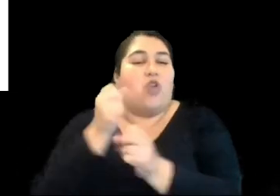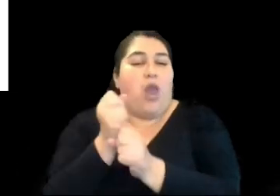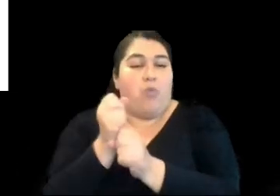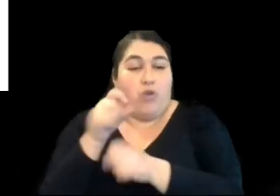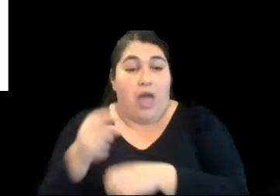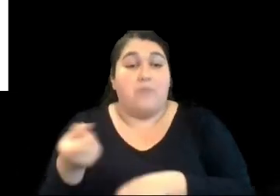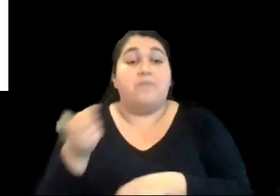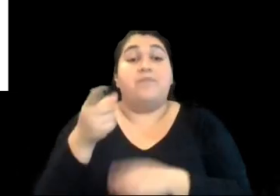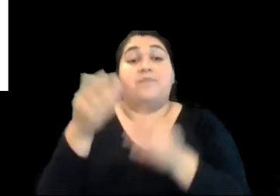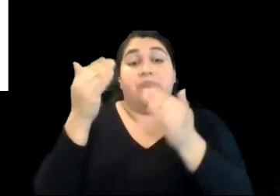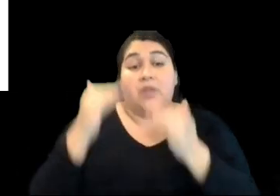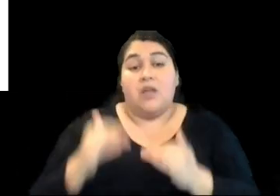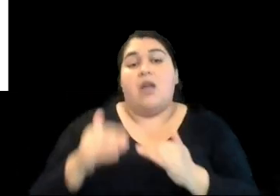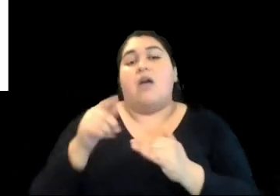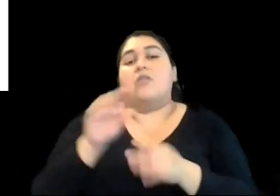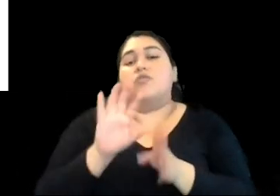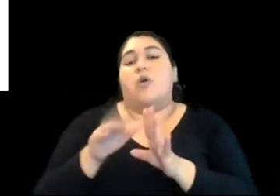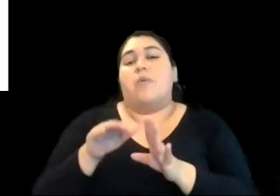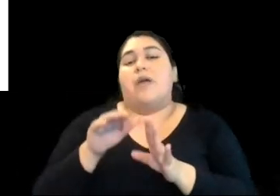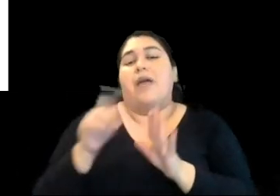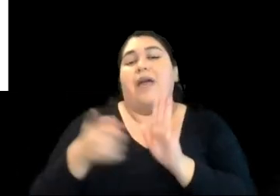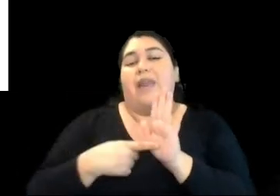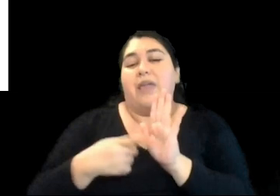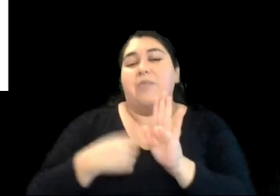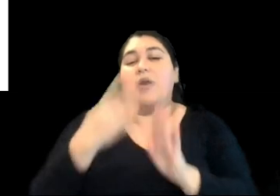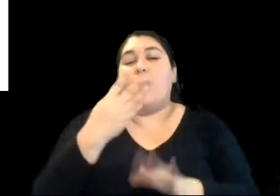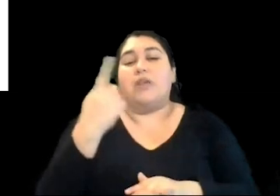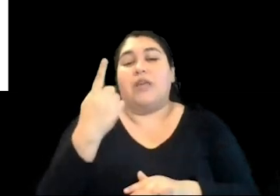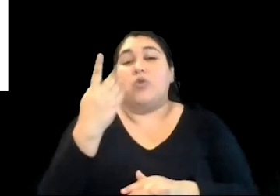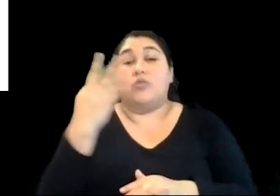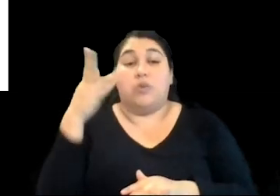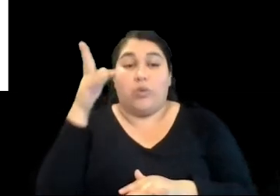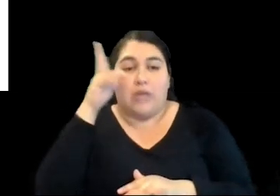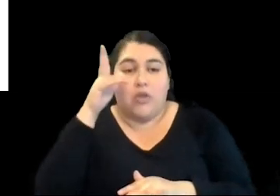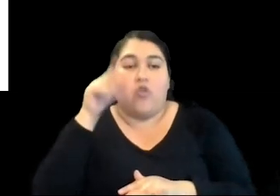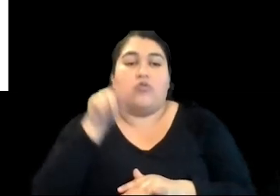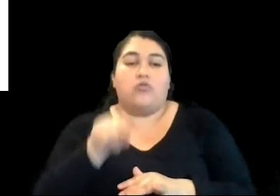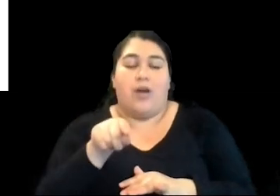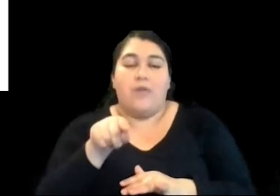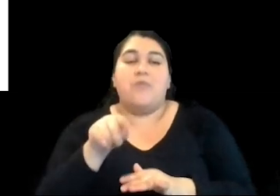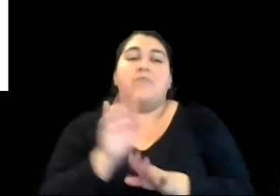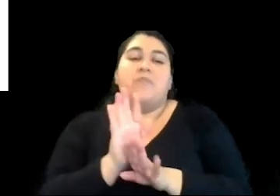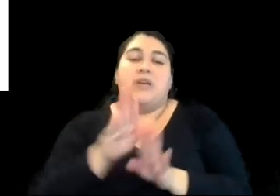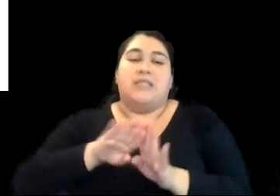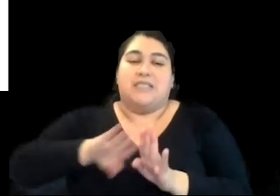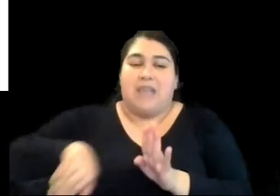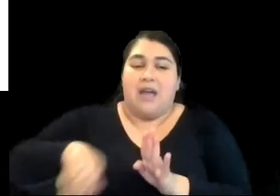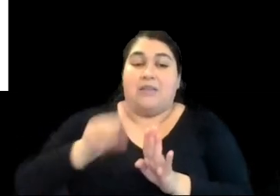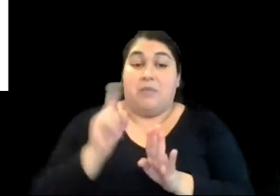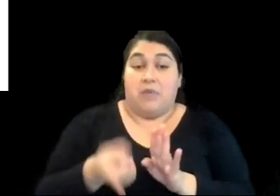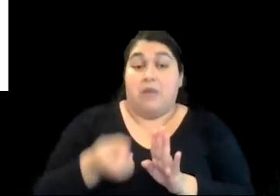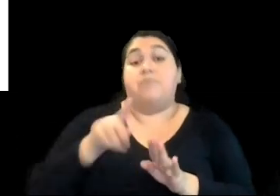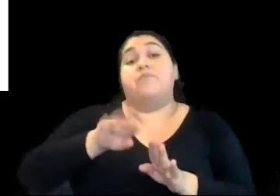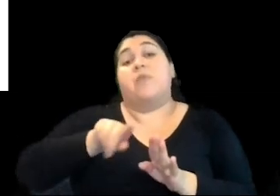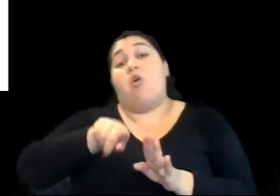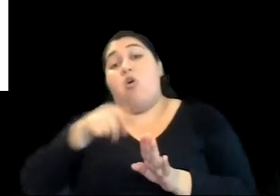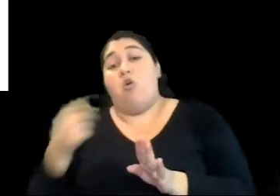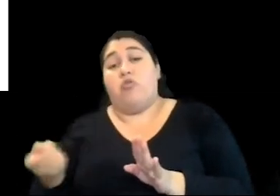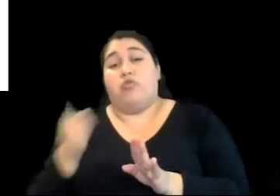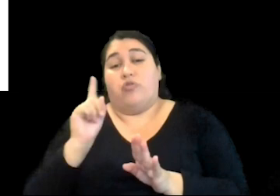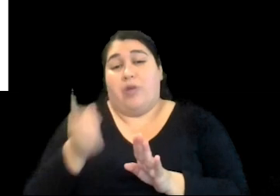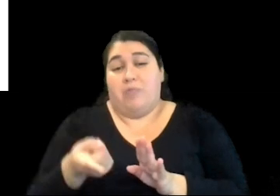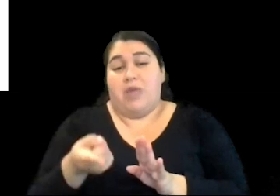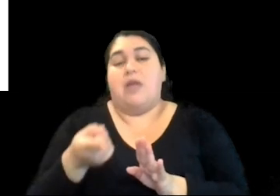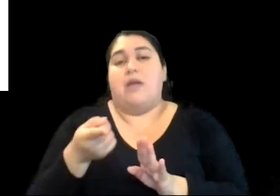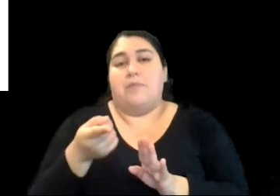de reducción de contribuciones en el marco de la RG 4158, y tampoco, también se lo va a considerar el